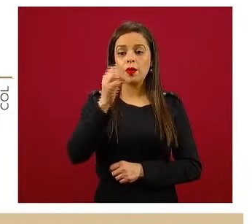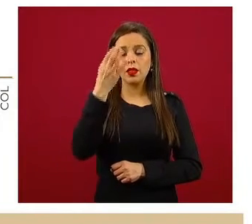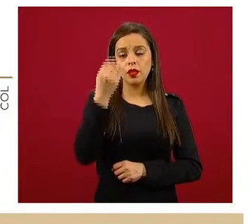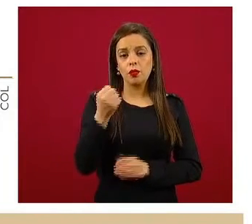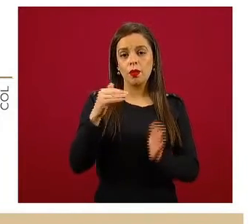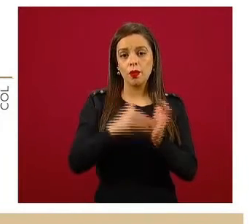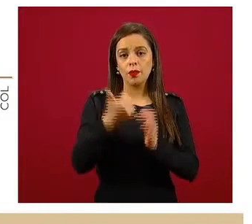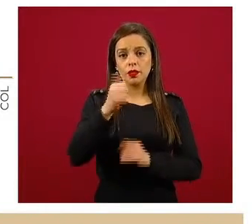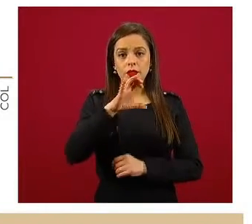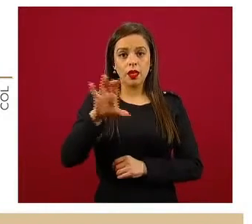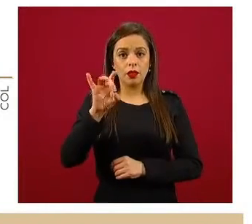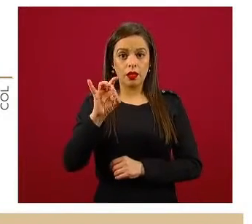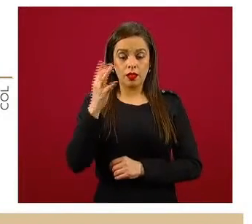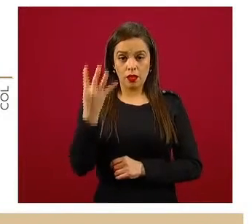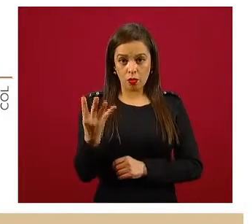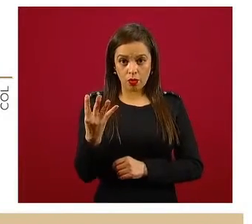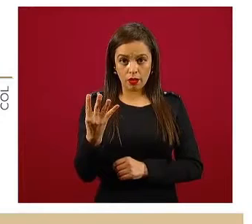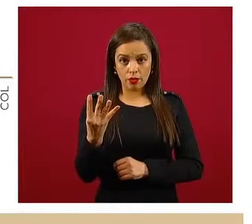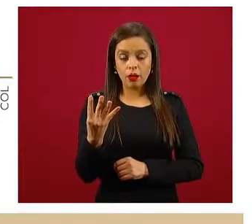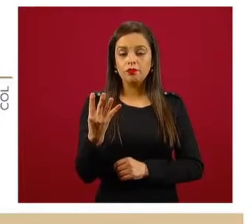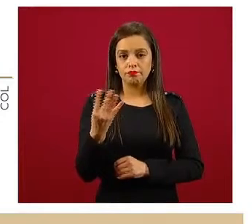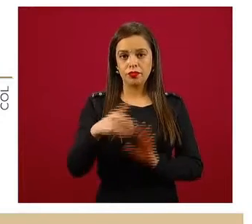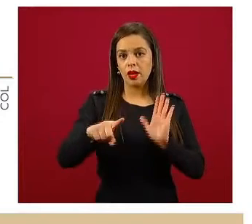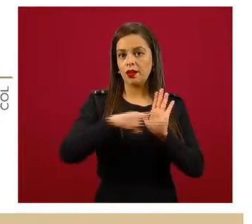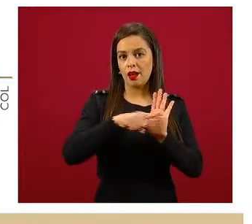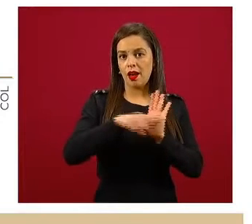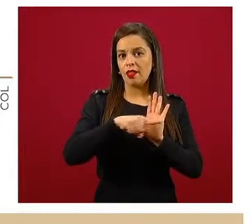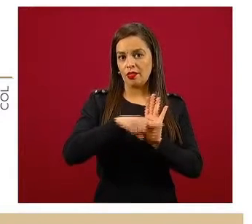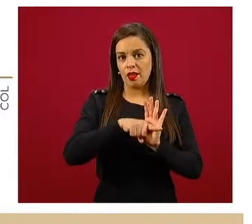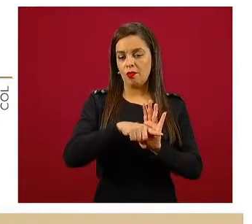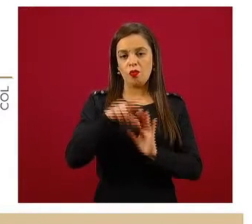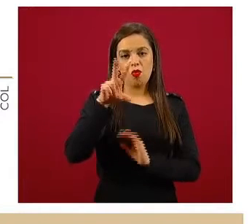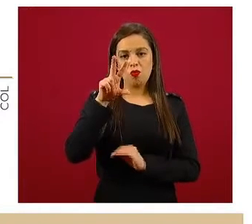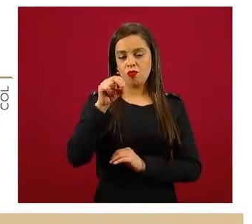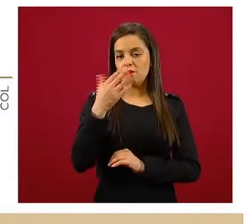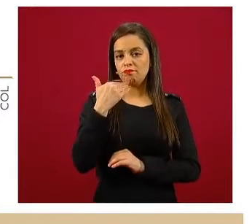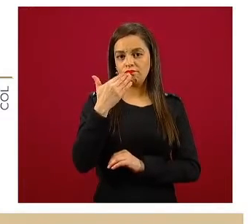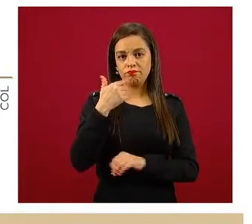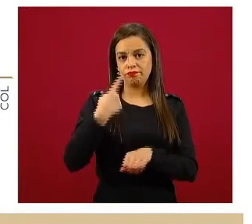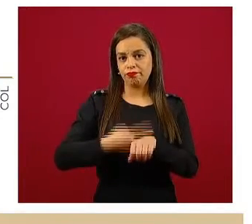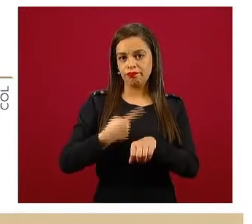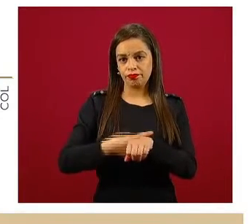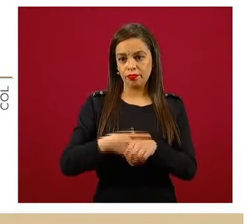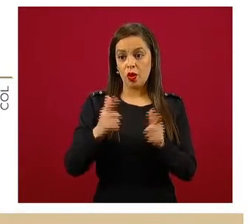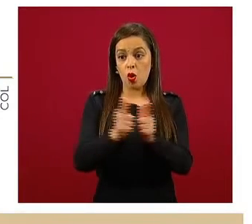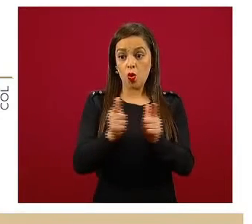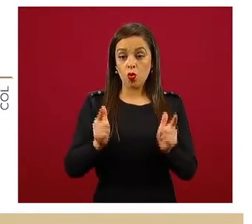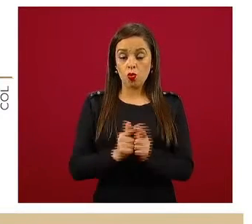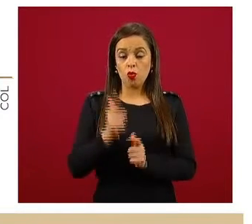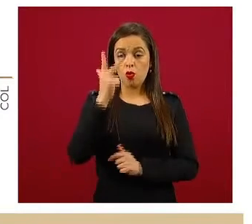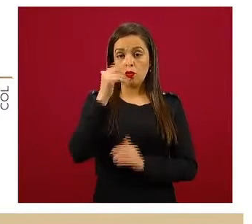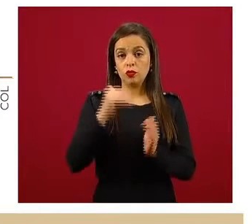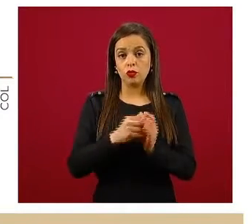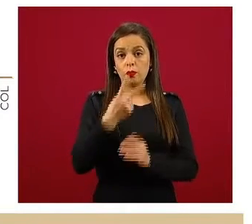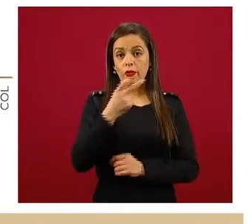29.634 han dado negativos a la prueba. Tenemos todavía un grupo de 8.275 que